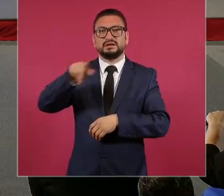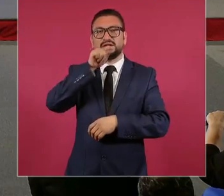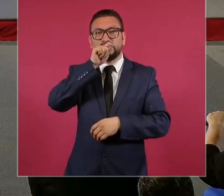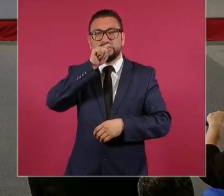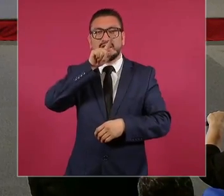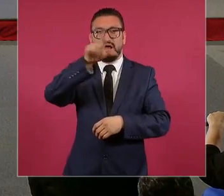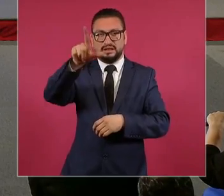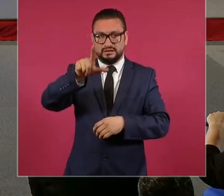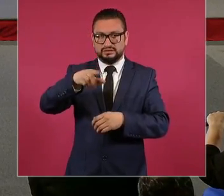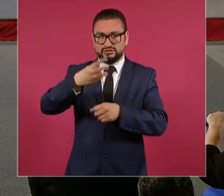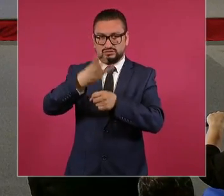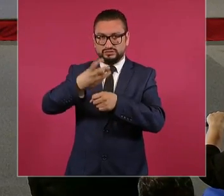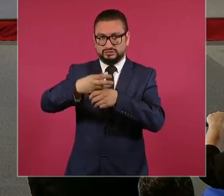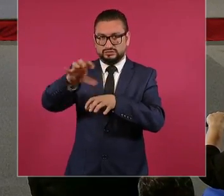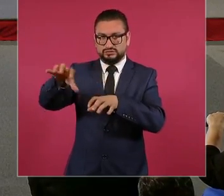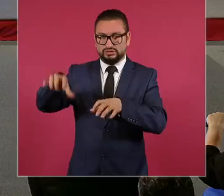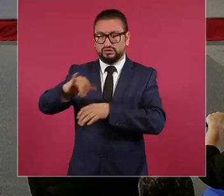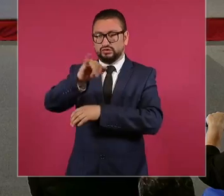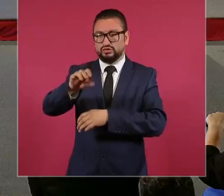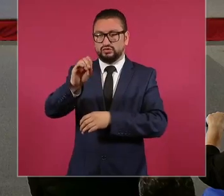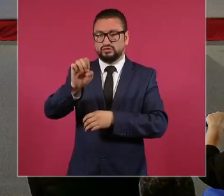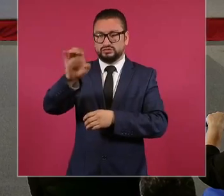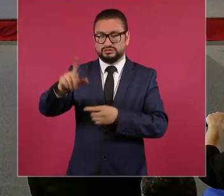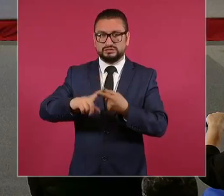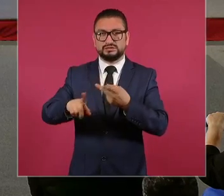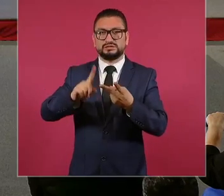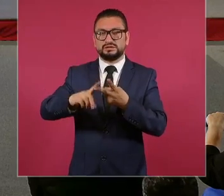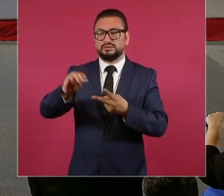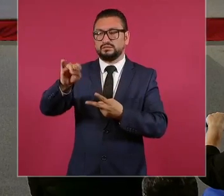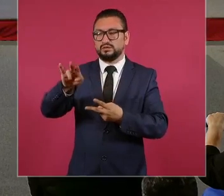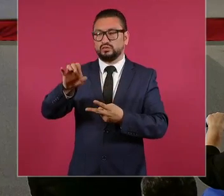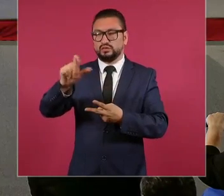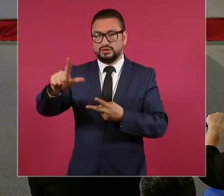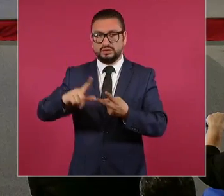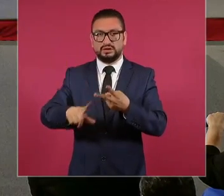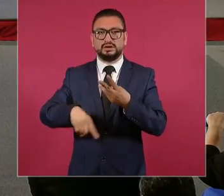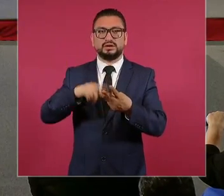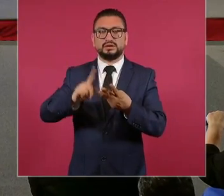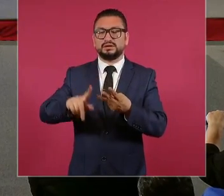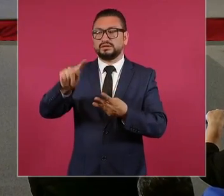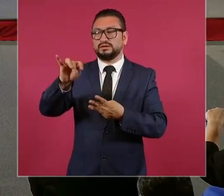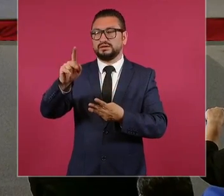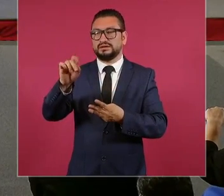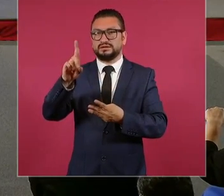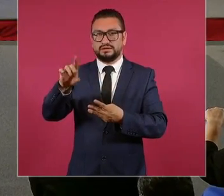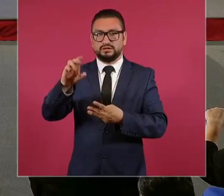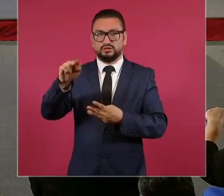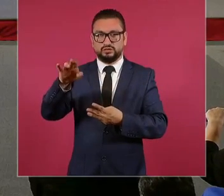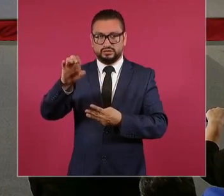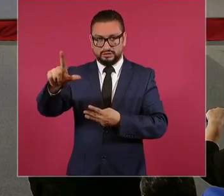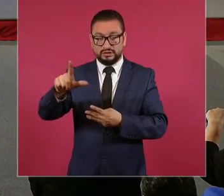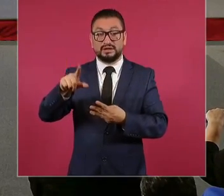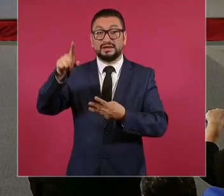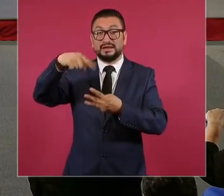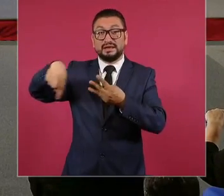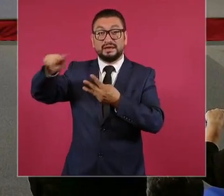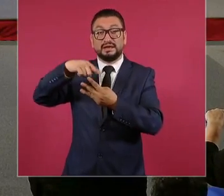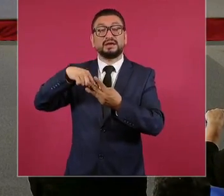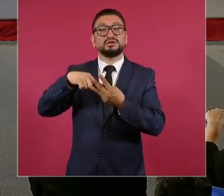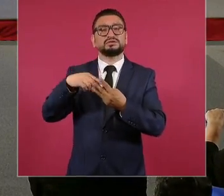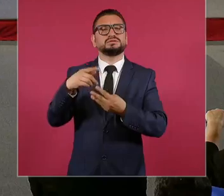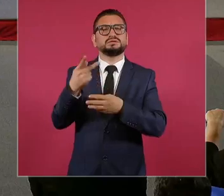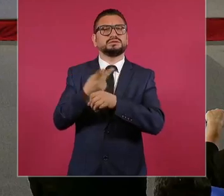tercer circuito, José Clemente Cervantes, Manuel Canomáines y Tay de Noel, regresaron